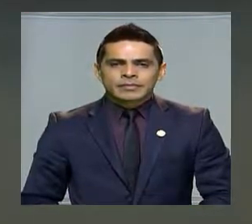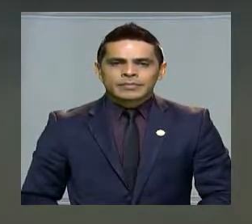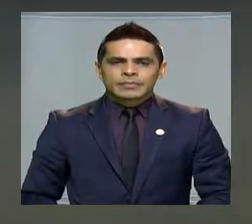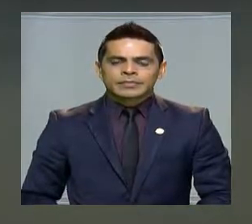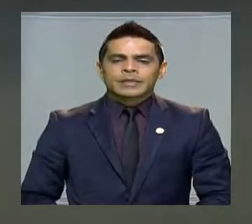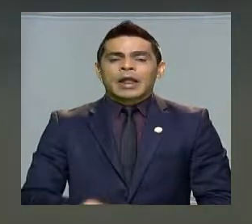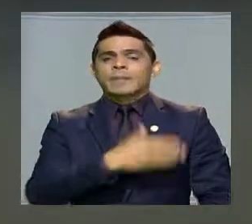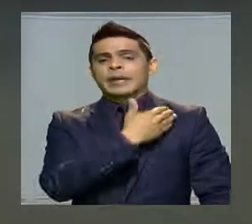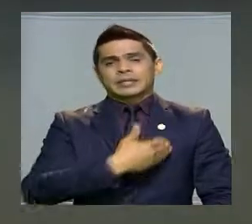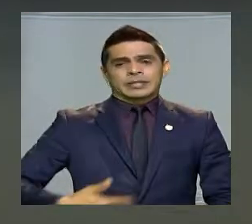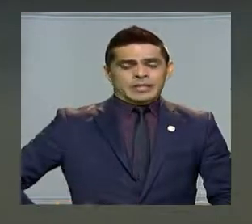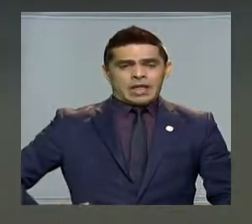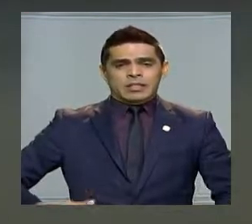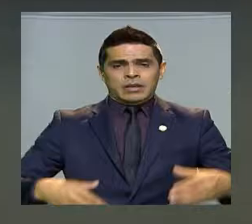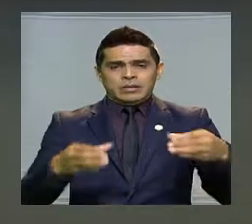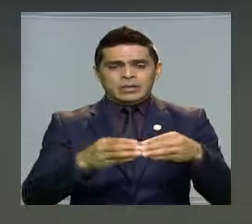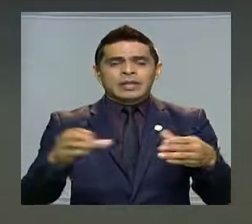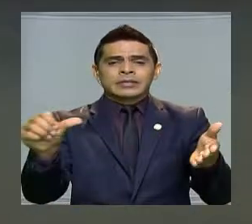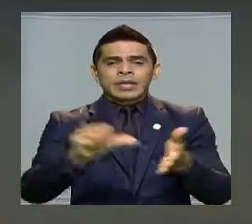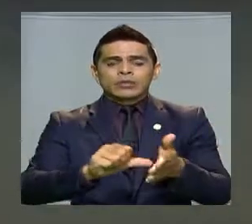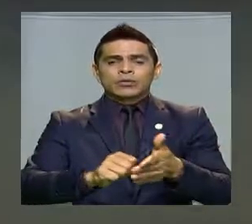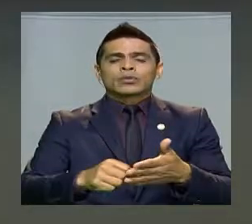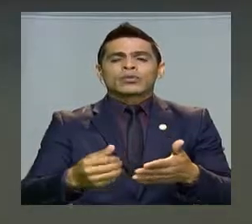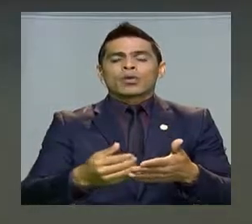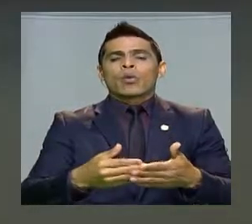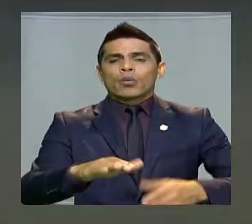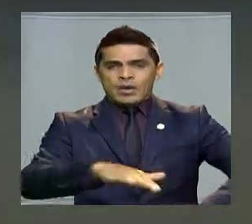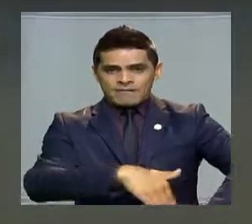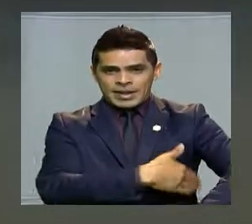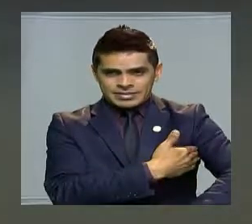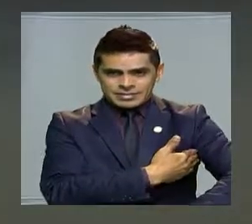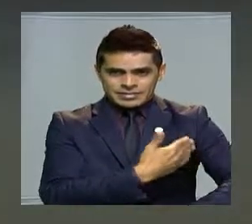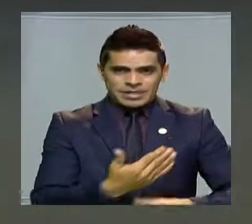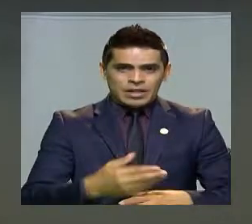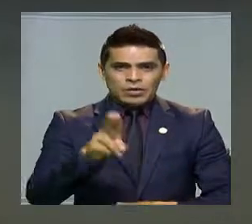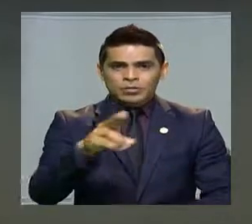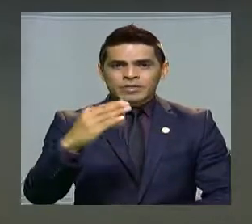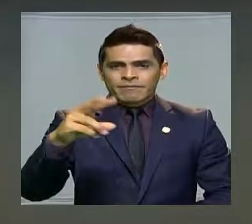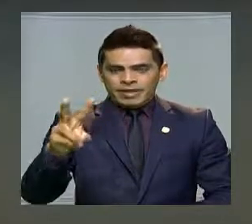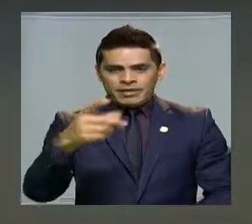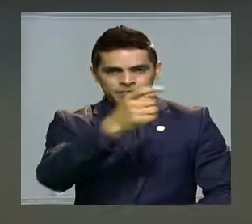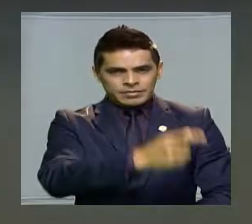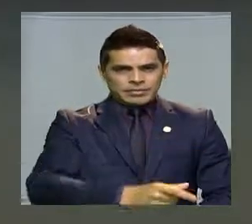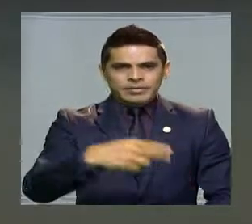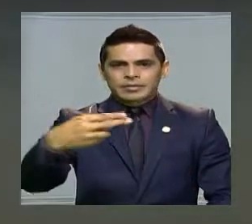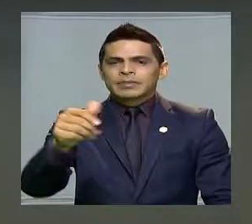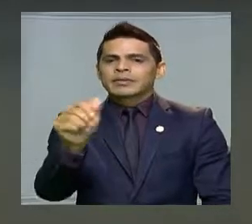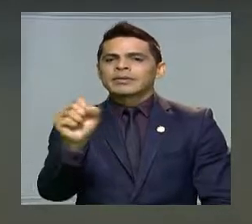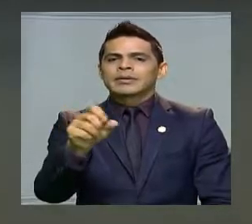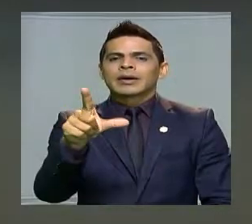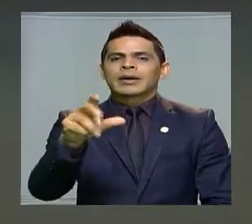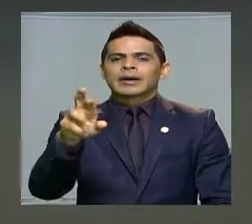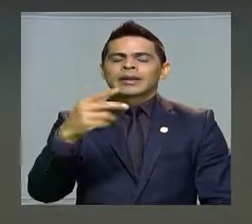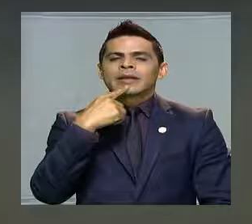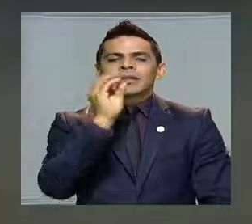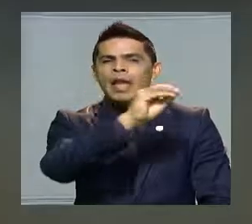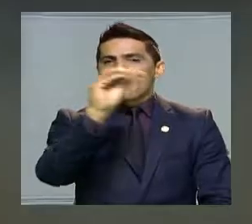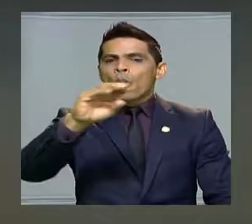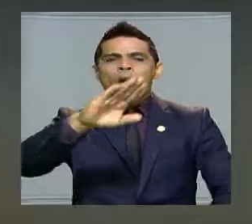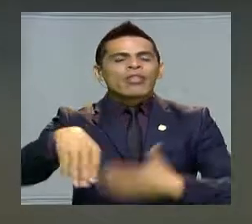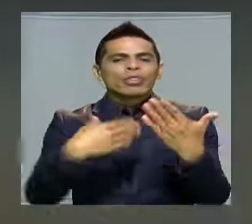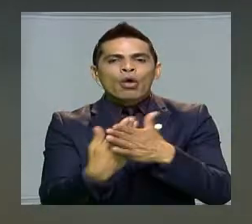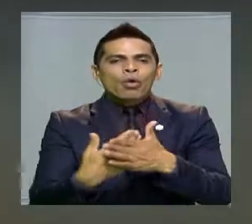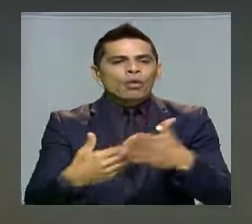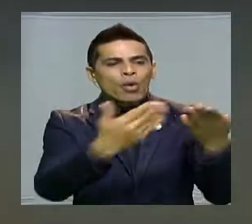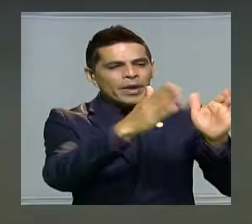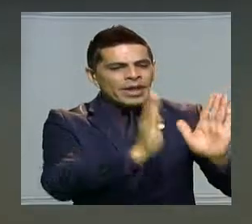Y el presidente de la Federación de Centros Universitarios de la Universidad Central de Venezuela, Hasler Iglesias, llamó a los estudiantes universitarios que se